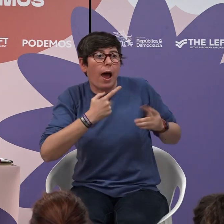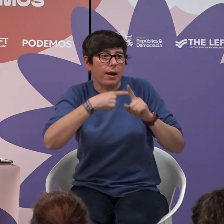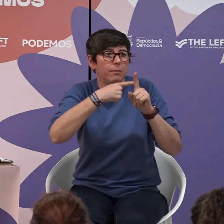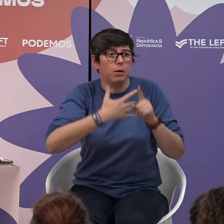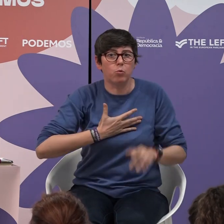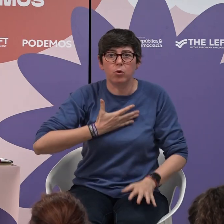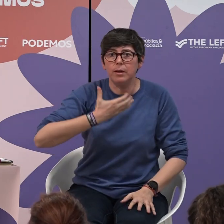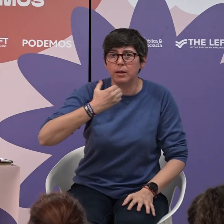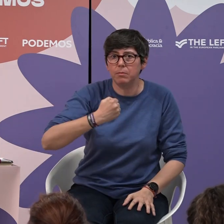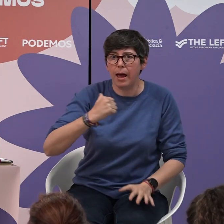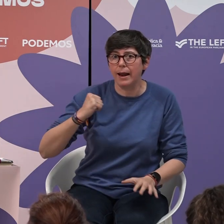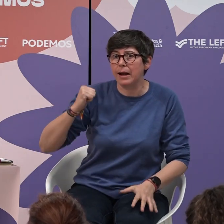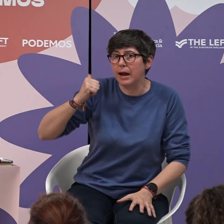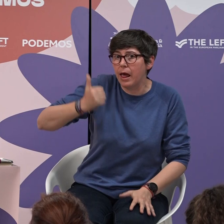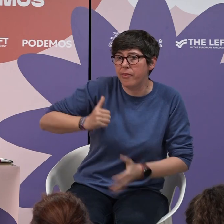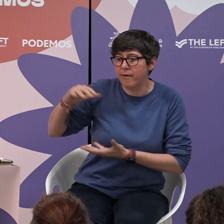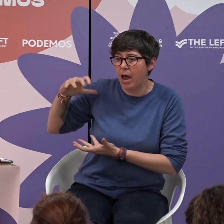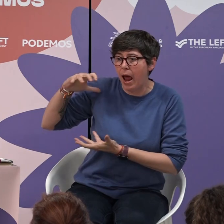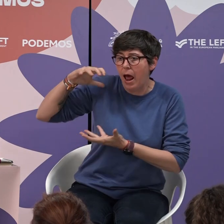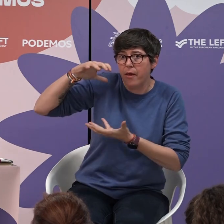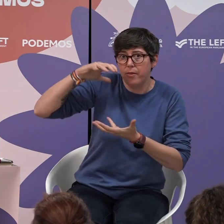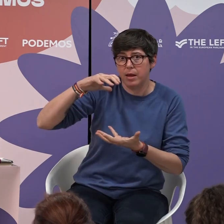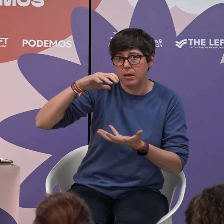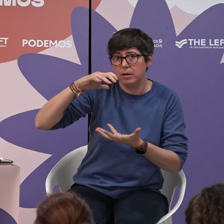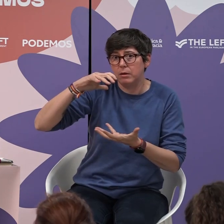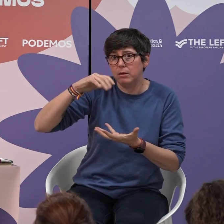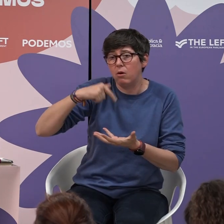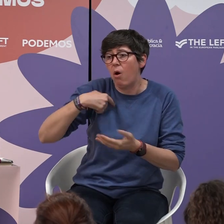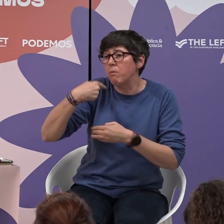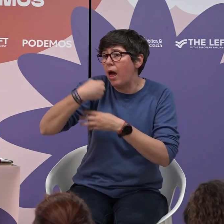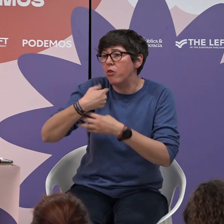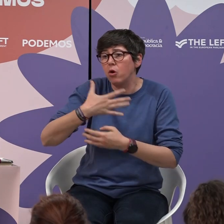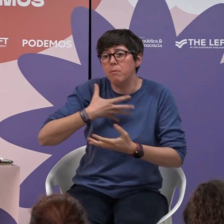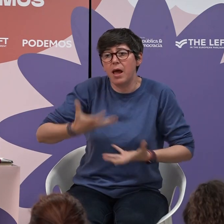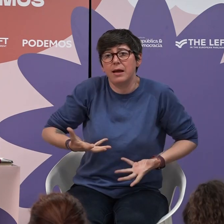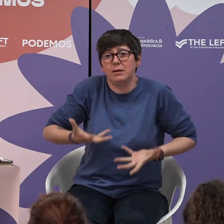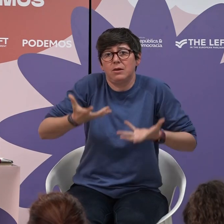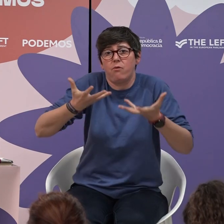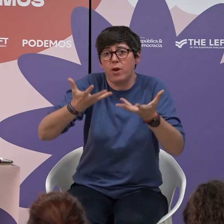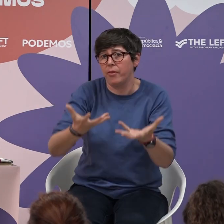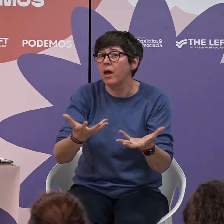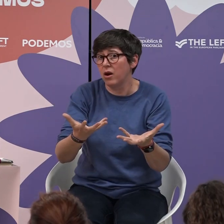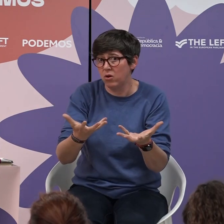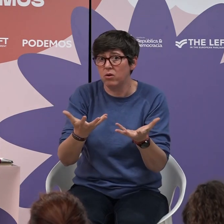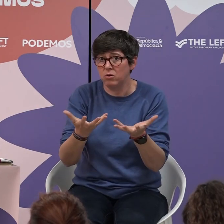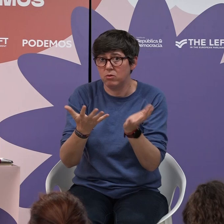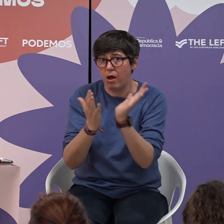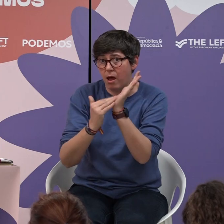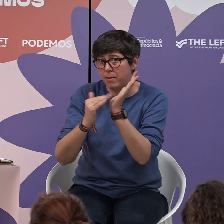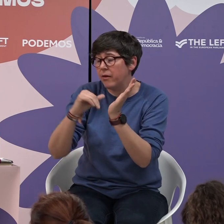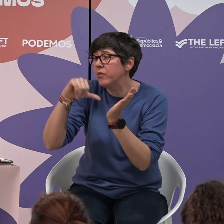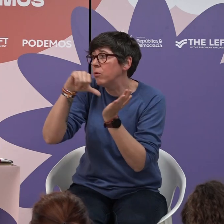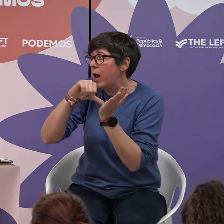entonces claro todo esto nos ayuda este aprendizaje porque es como un bagaje para luego aterrizar en lo municipal yo voy